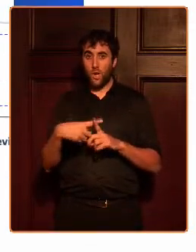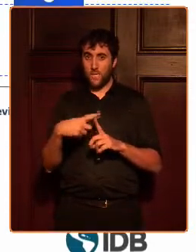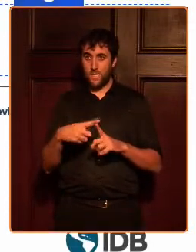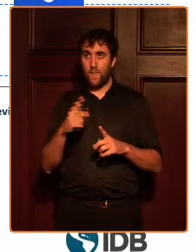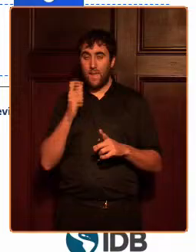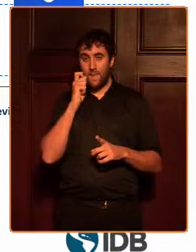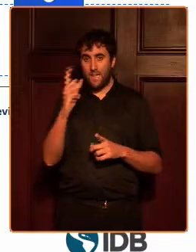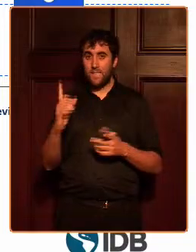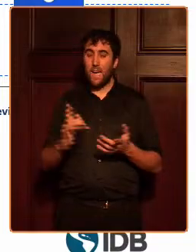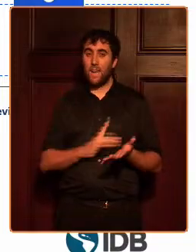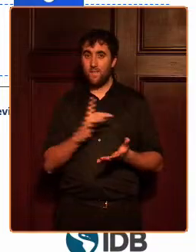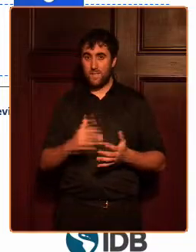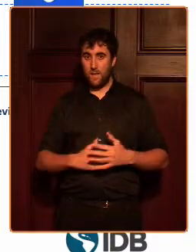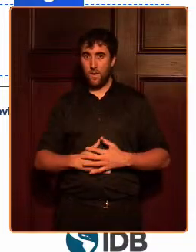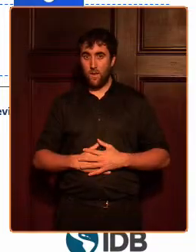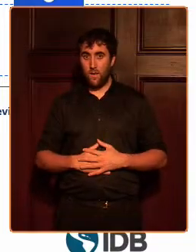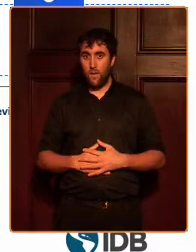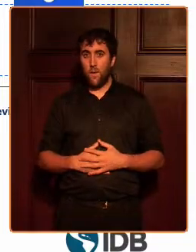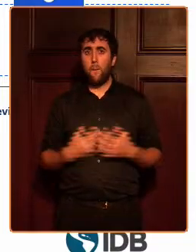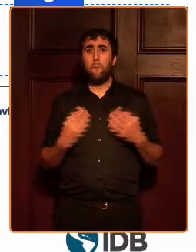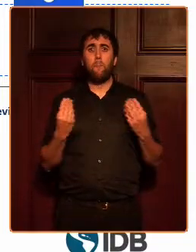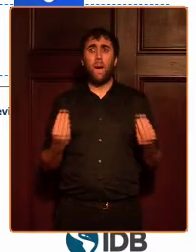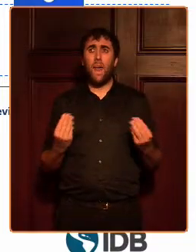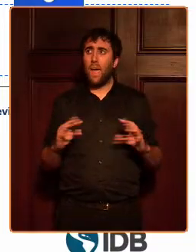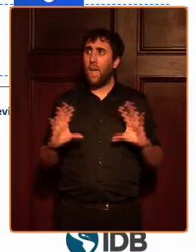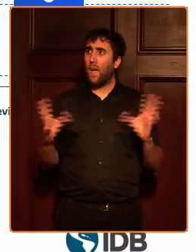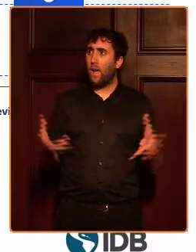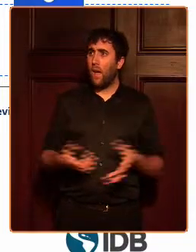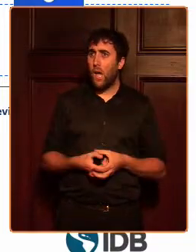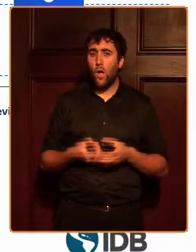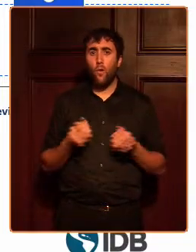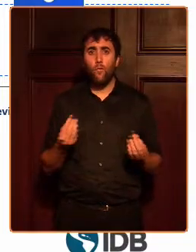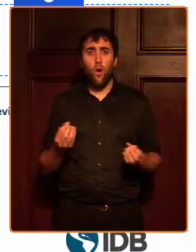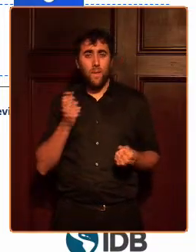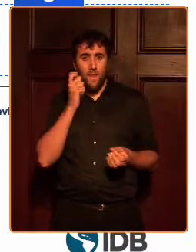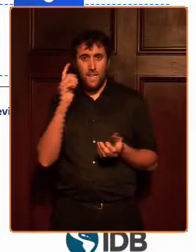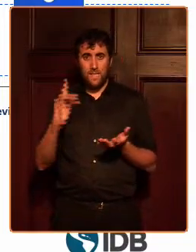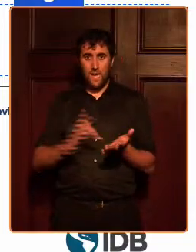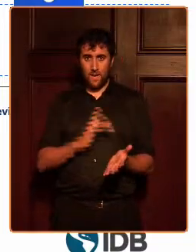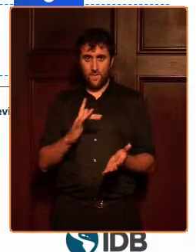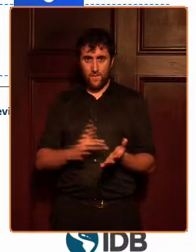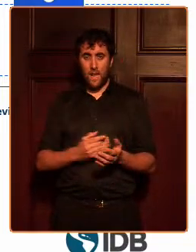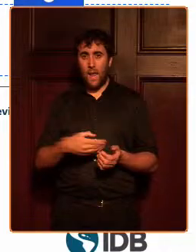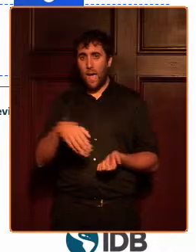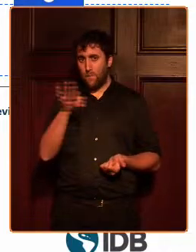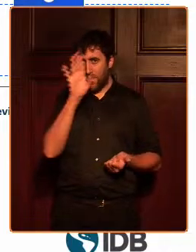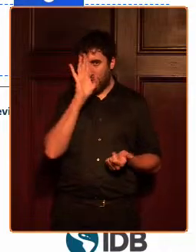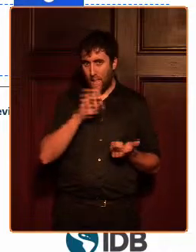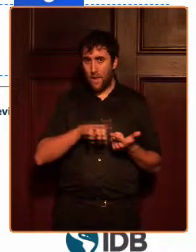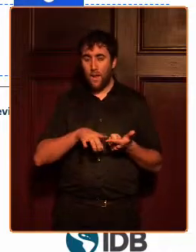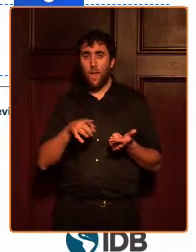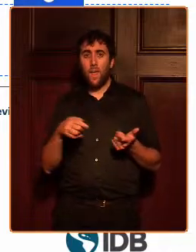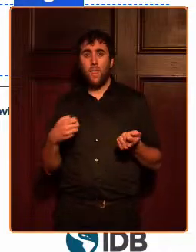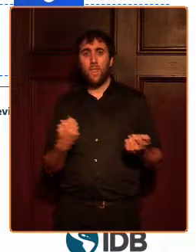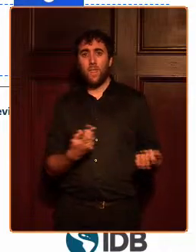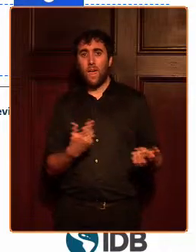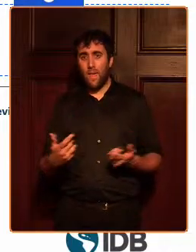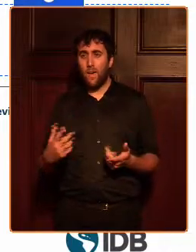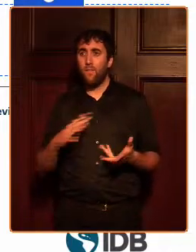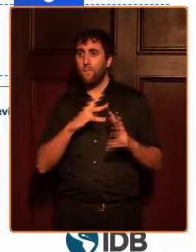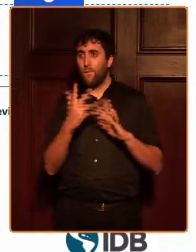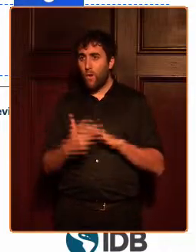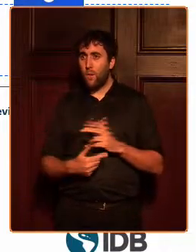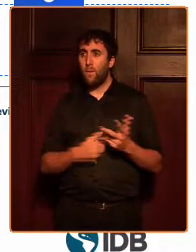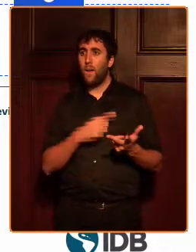inteligencia artificial. ¿Para qué utilizan los docentes la inteligencia artificial? Para aprender, para generar planes de clase,